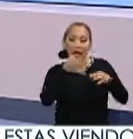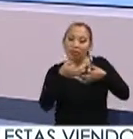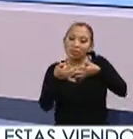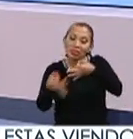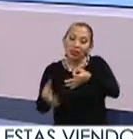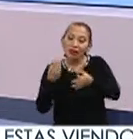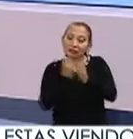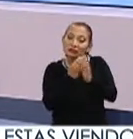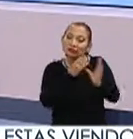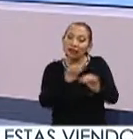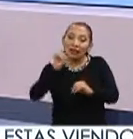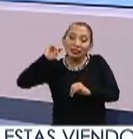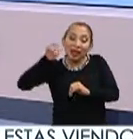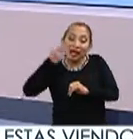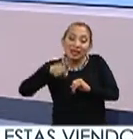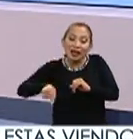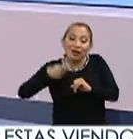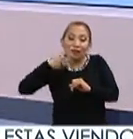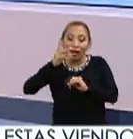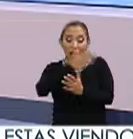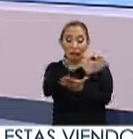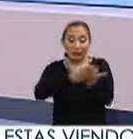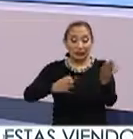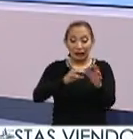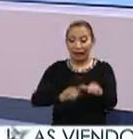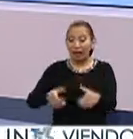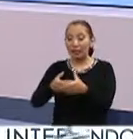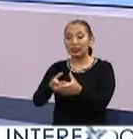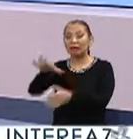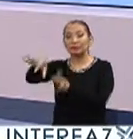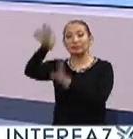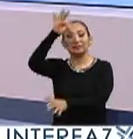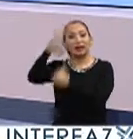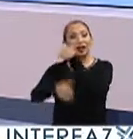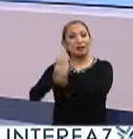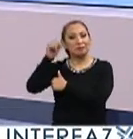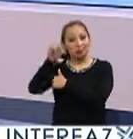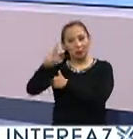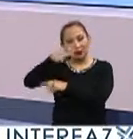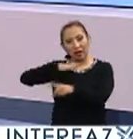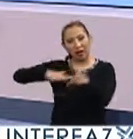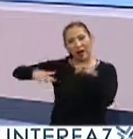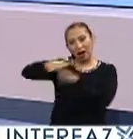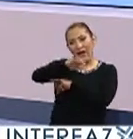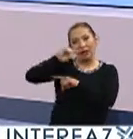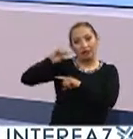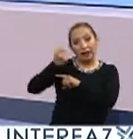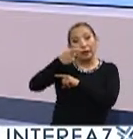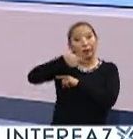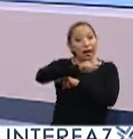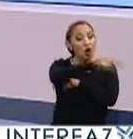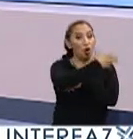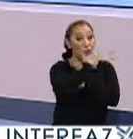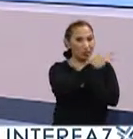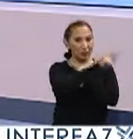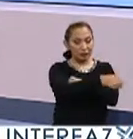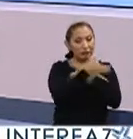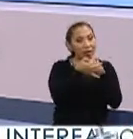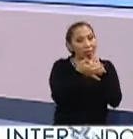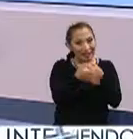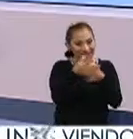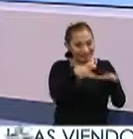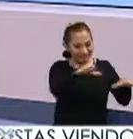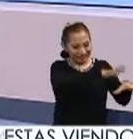por la enseñanza técnica, solo la mitad eligen una carrera relacionada con este ámbito. En cambio, de los hombres que tienen